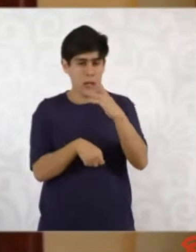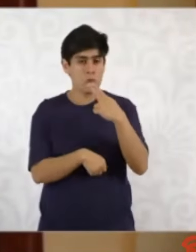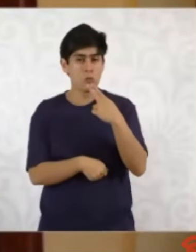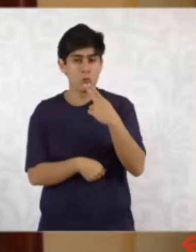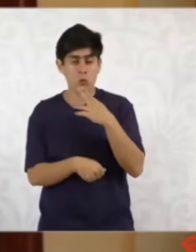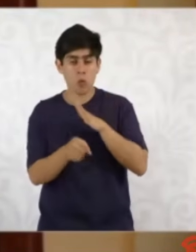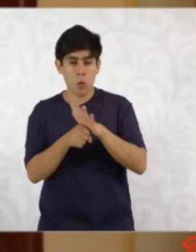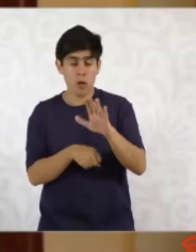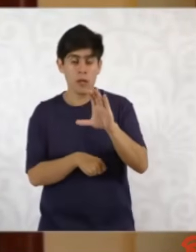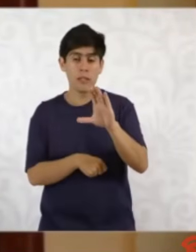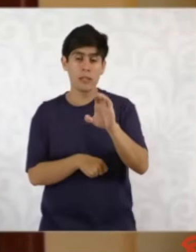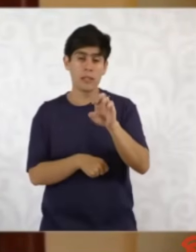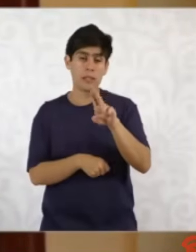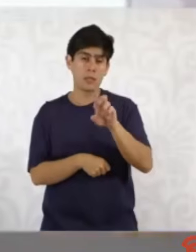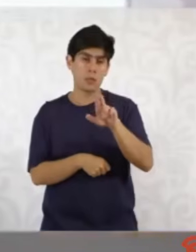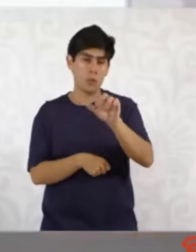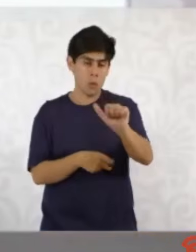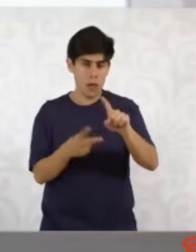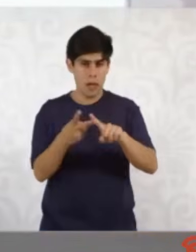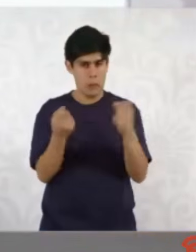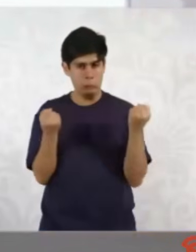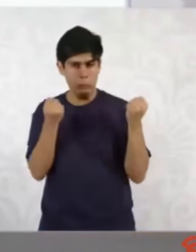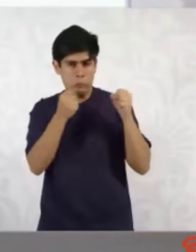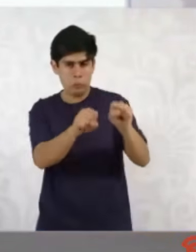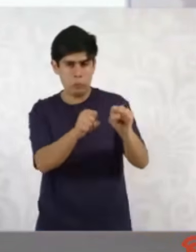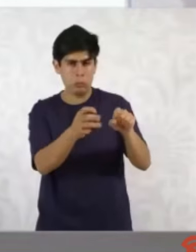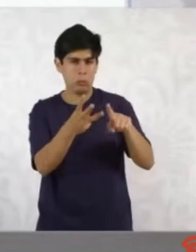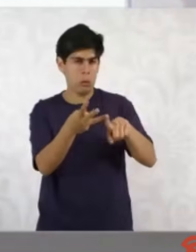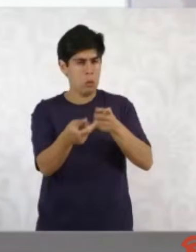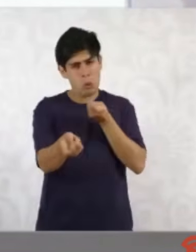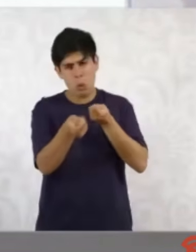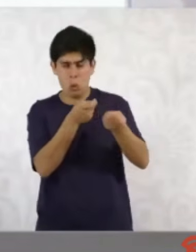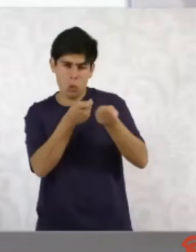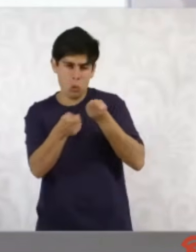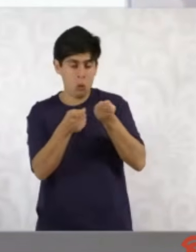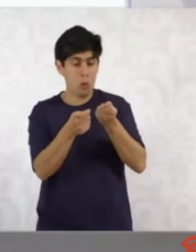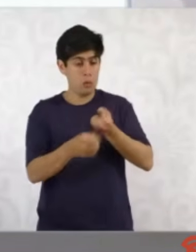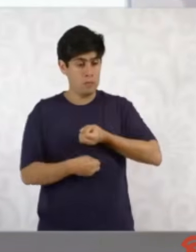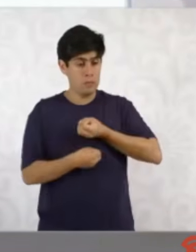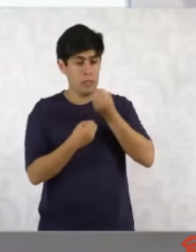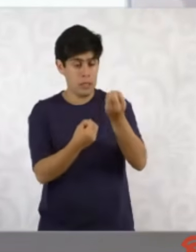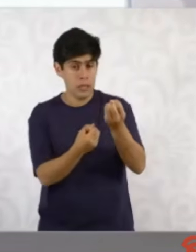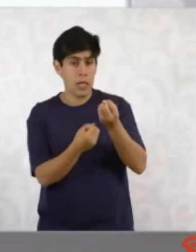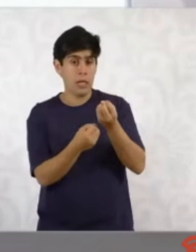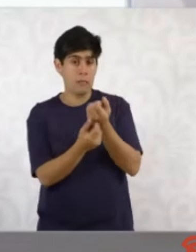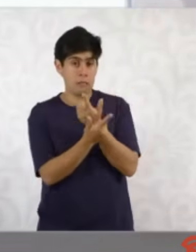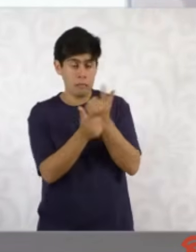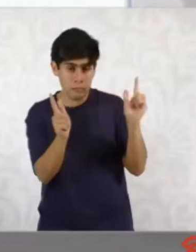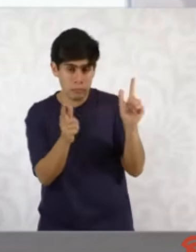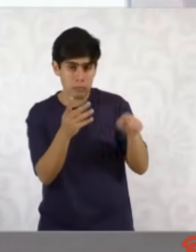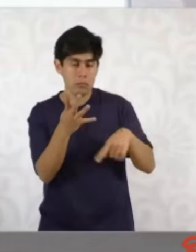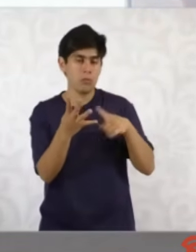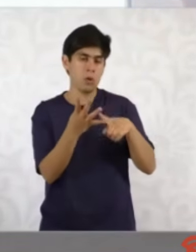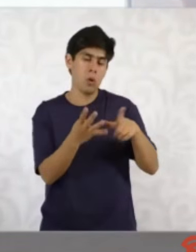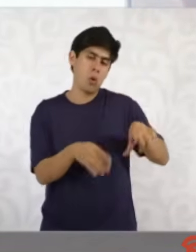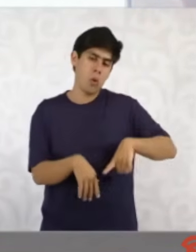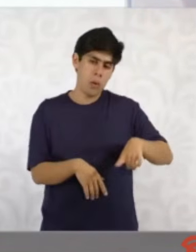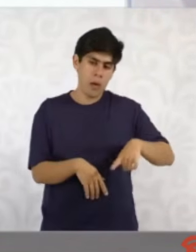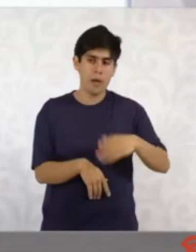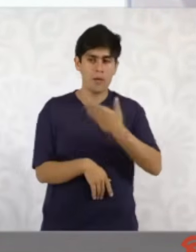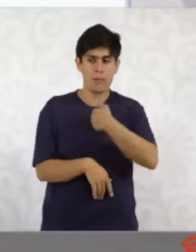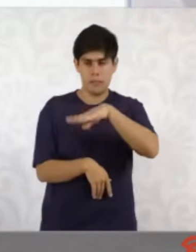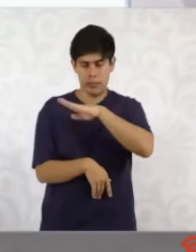Autoritarismo, represión, libertad de expresión, gobierno, Claudia Sheinbaum, ley censura.